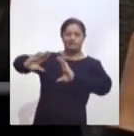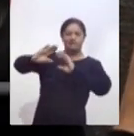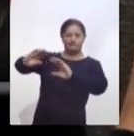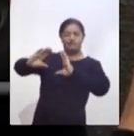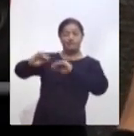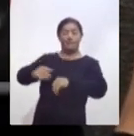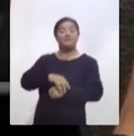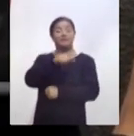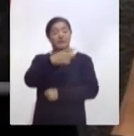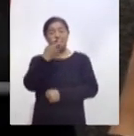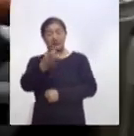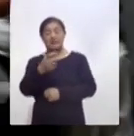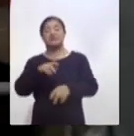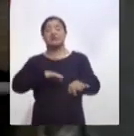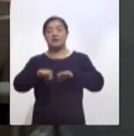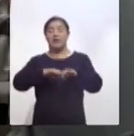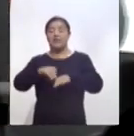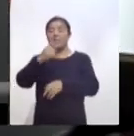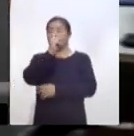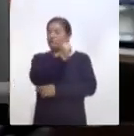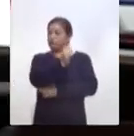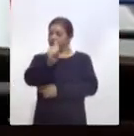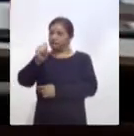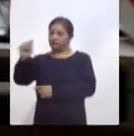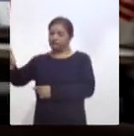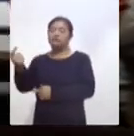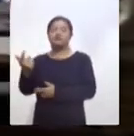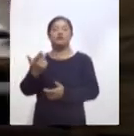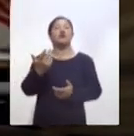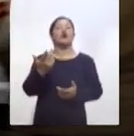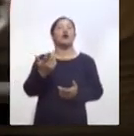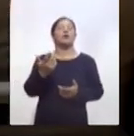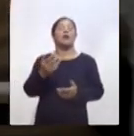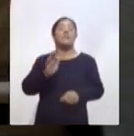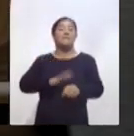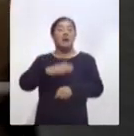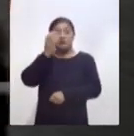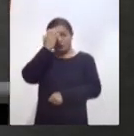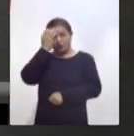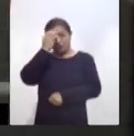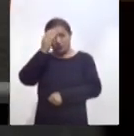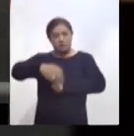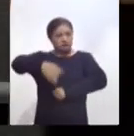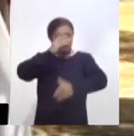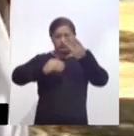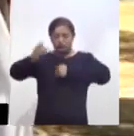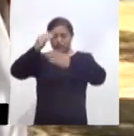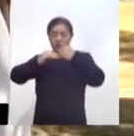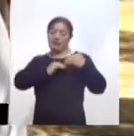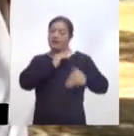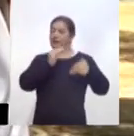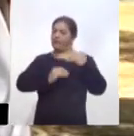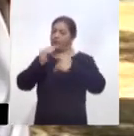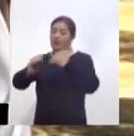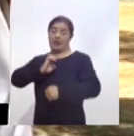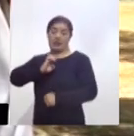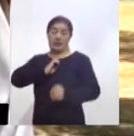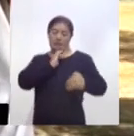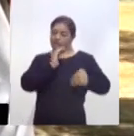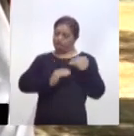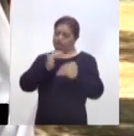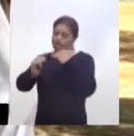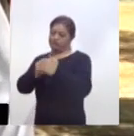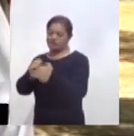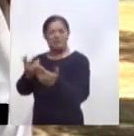el trabajo efectuado por los entrenadores a través de herramientas que brinden mejores conocimientos en el proceso de entrenamiento. Surgió la